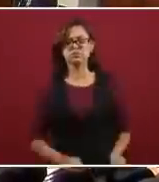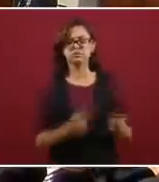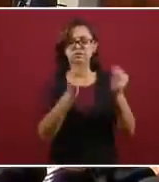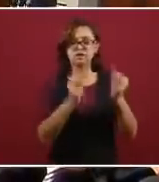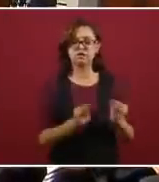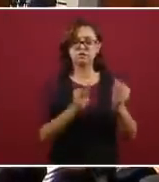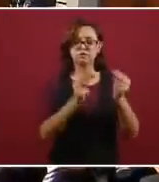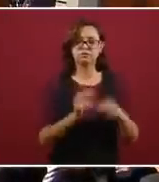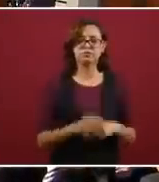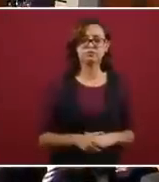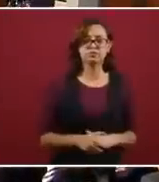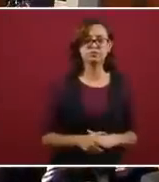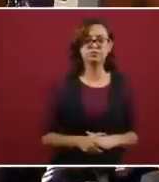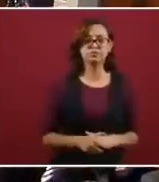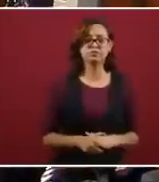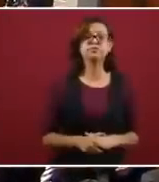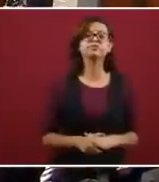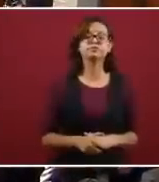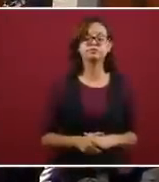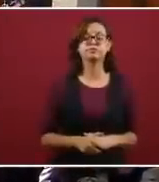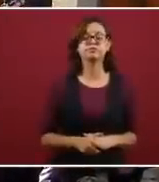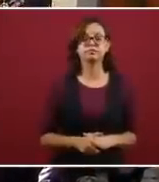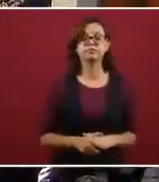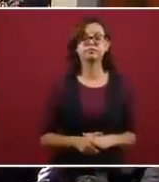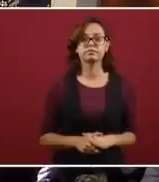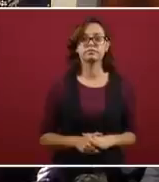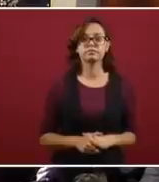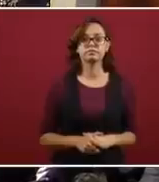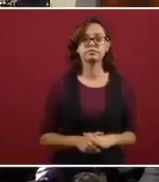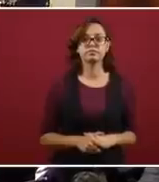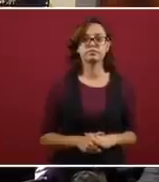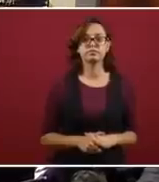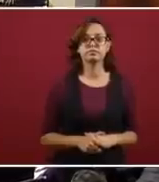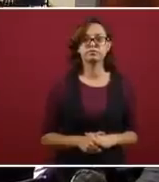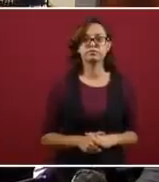Claro que todo esto era